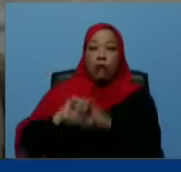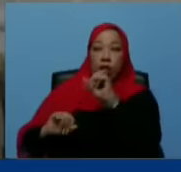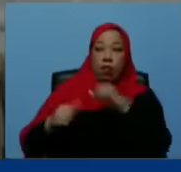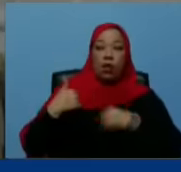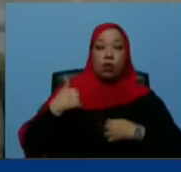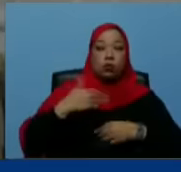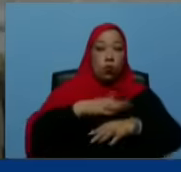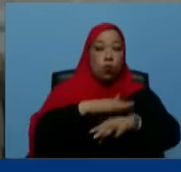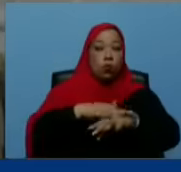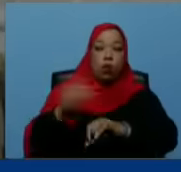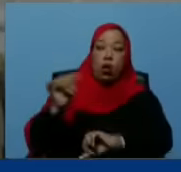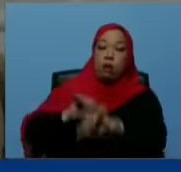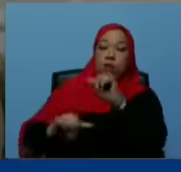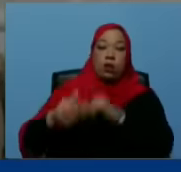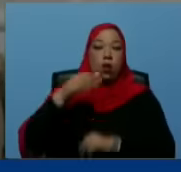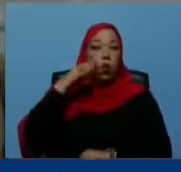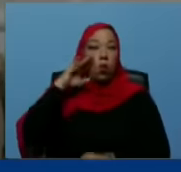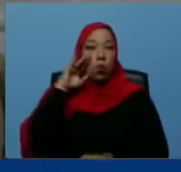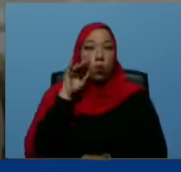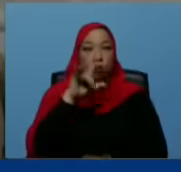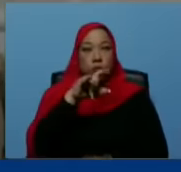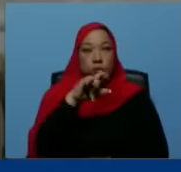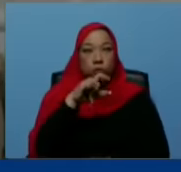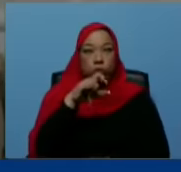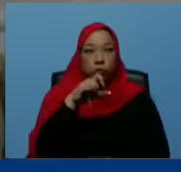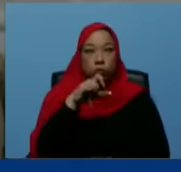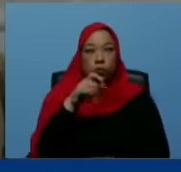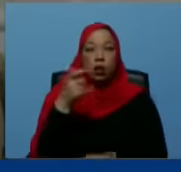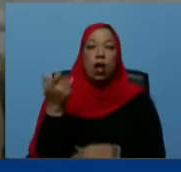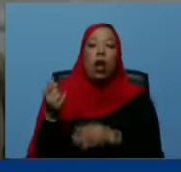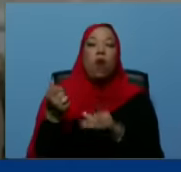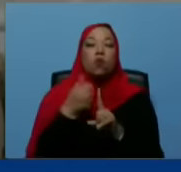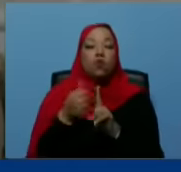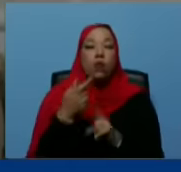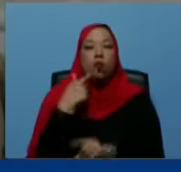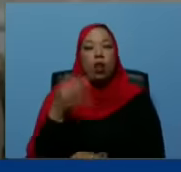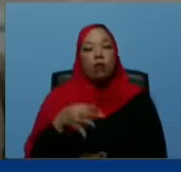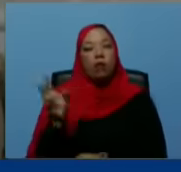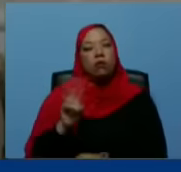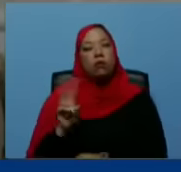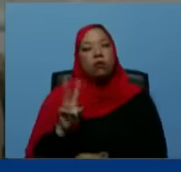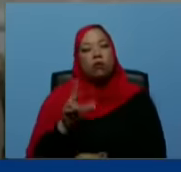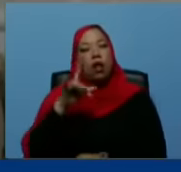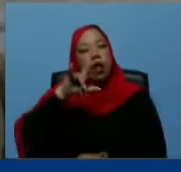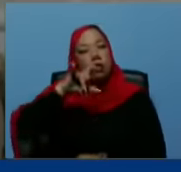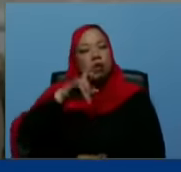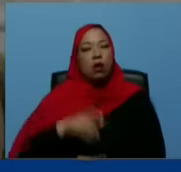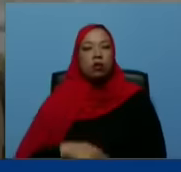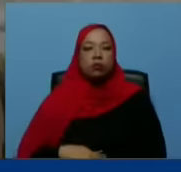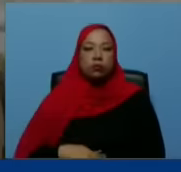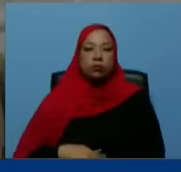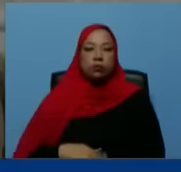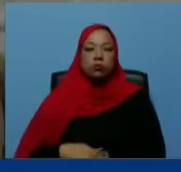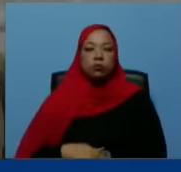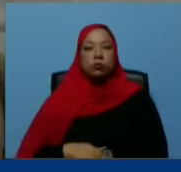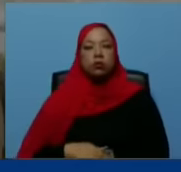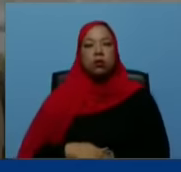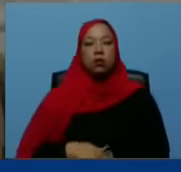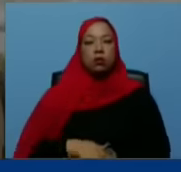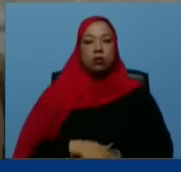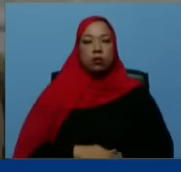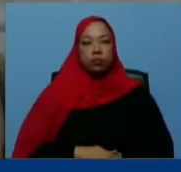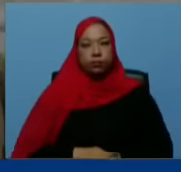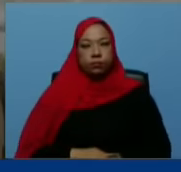la manipulación en las redes sociales, a combatir con la verdad de Venezuela en las redes sociales.